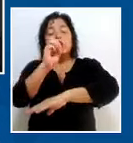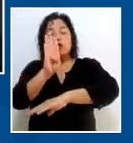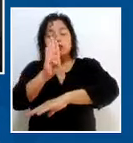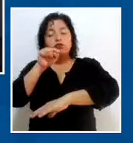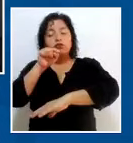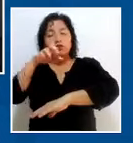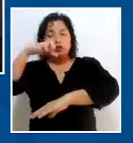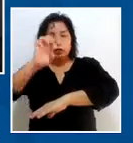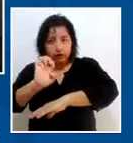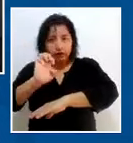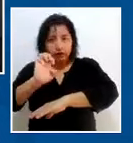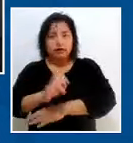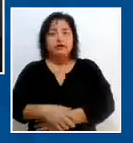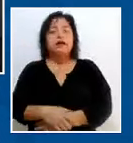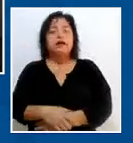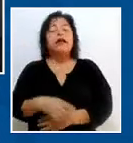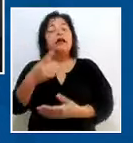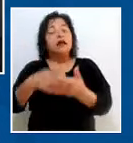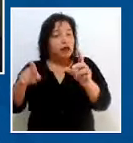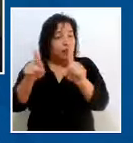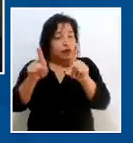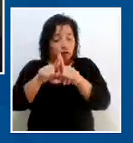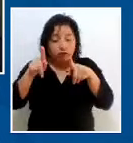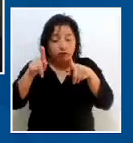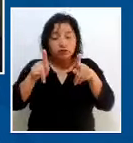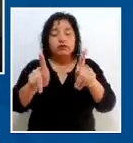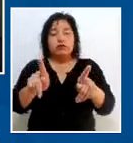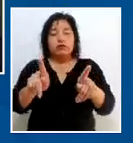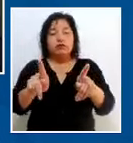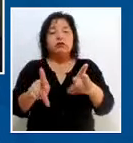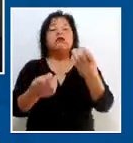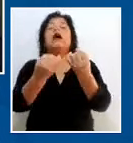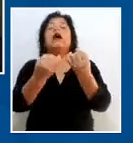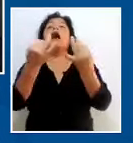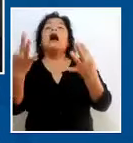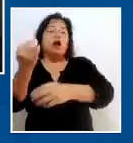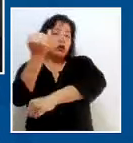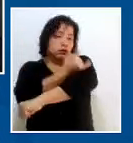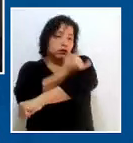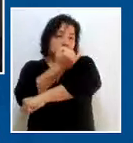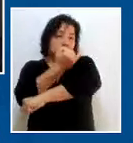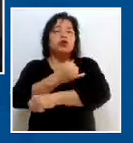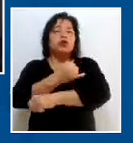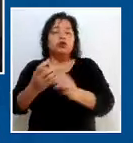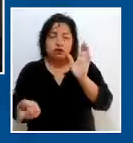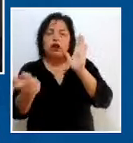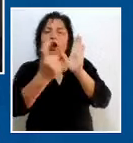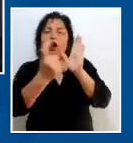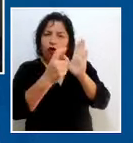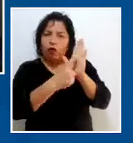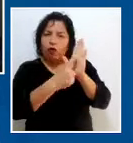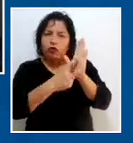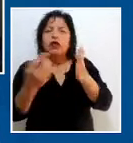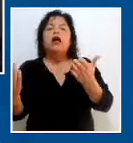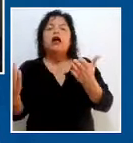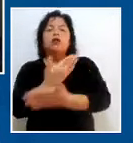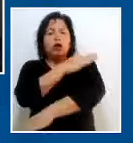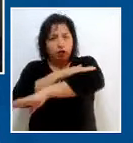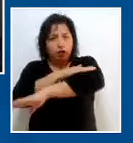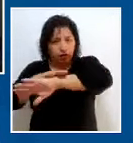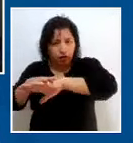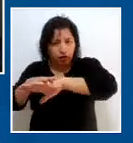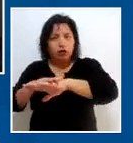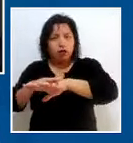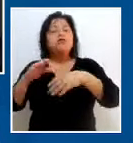¿no? Que también permite, en tanto algunas entidades estén adscritas a esta nueva plataforma, también